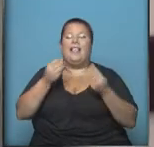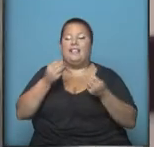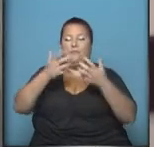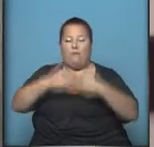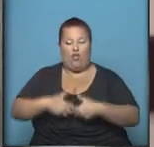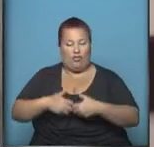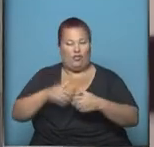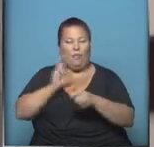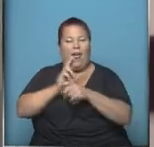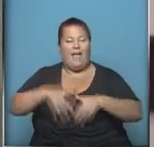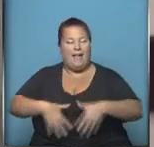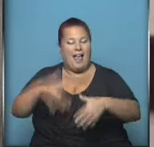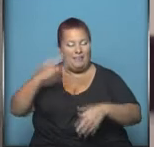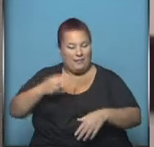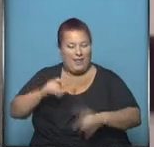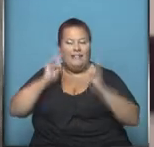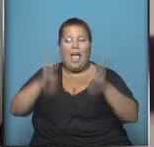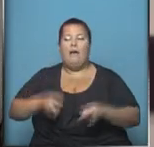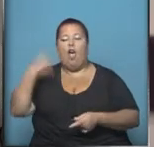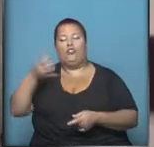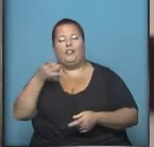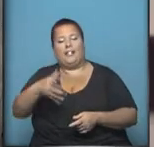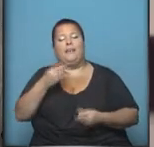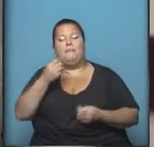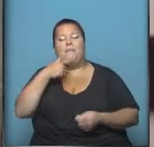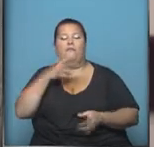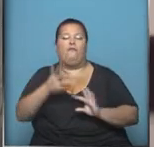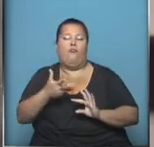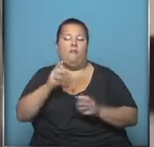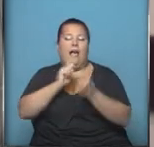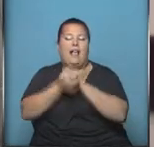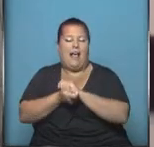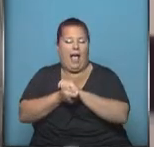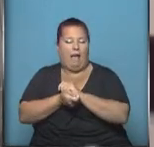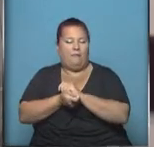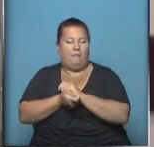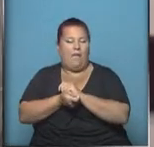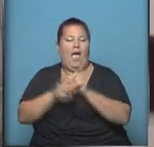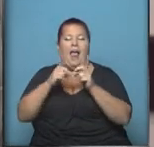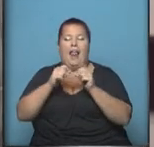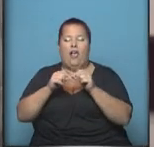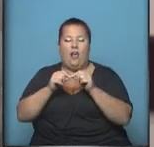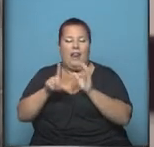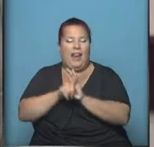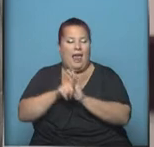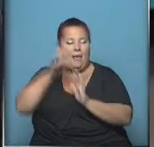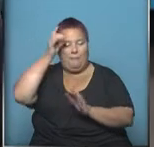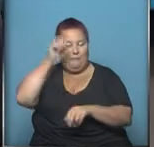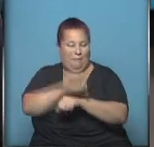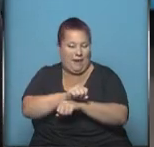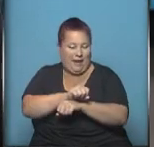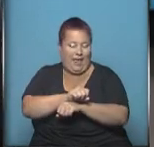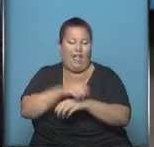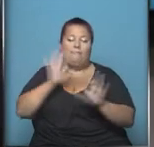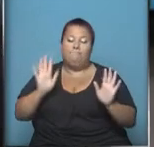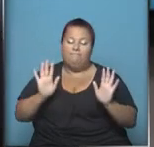proyecto de fijaciones ácidas hasta quienes atentan contra la vida como puede llegar a ser la reforma del código penal no hace cesar